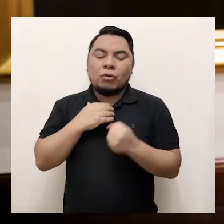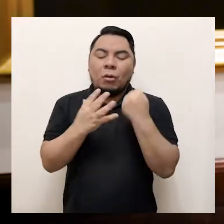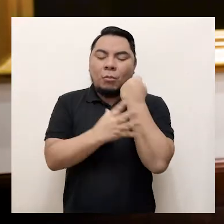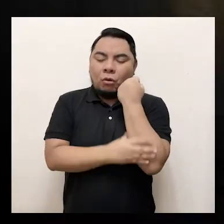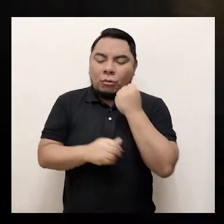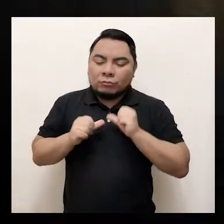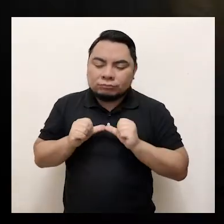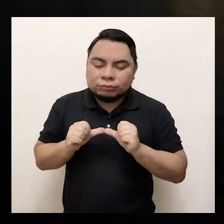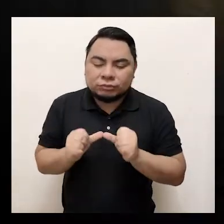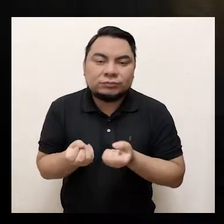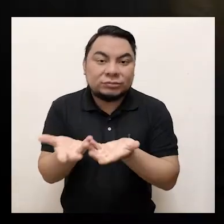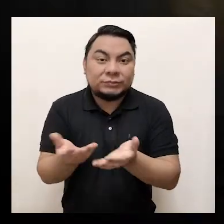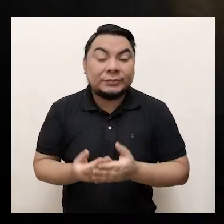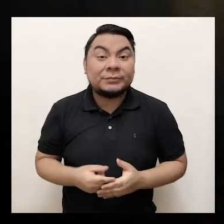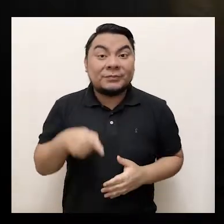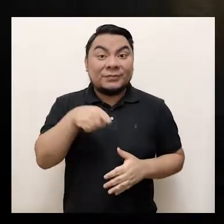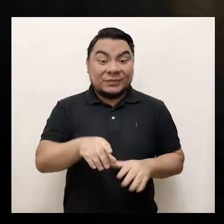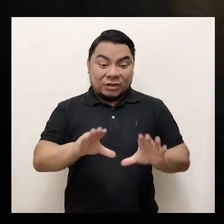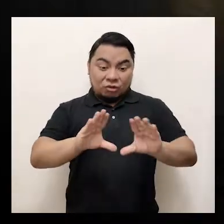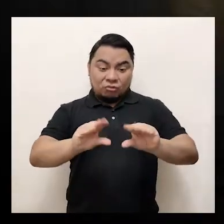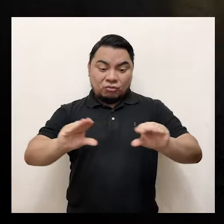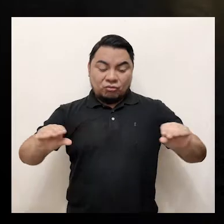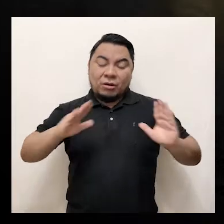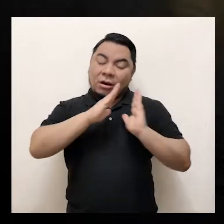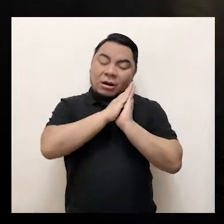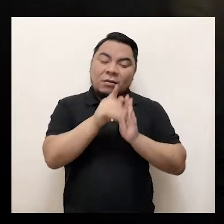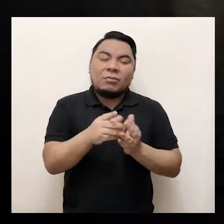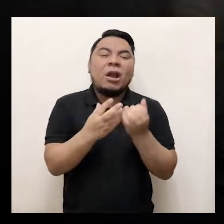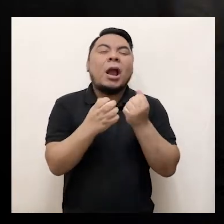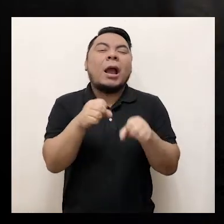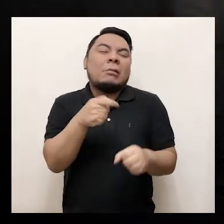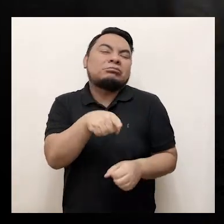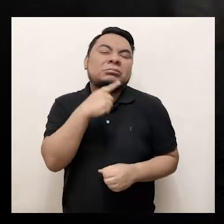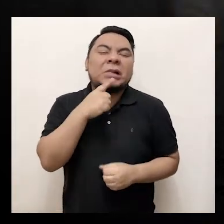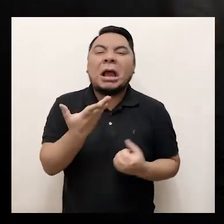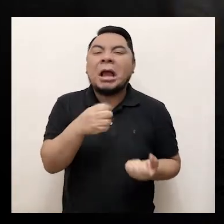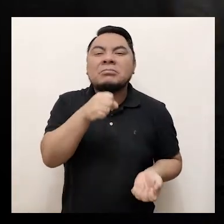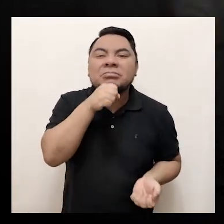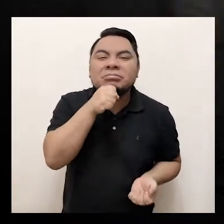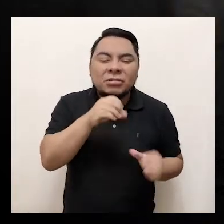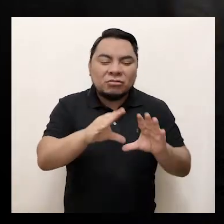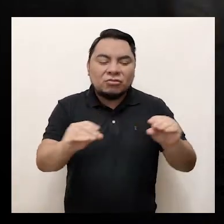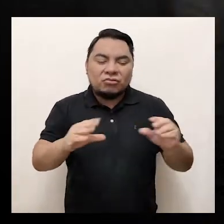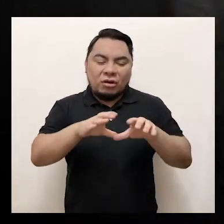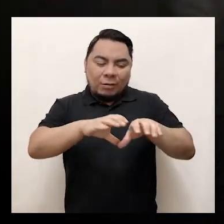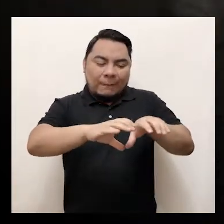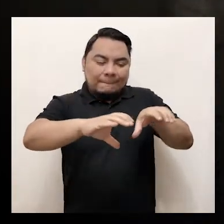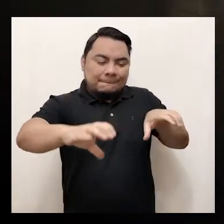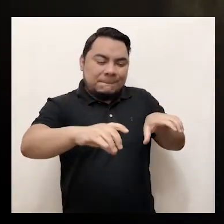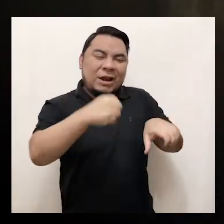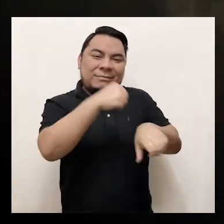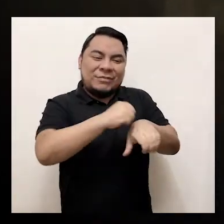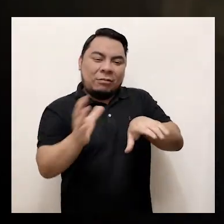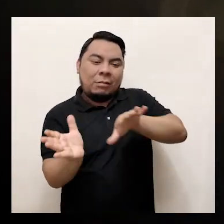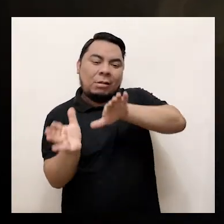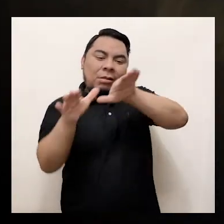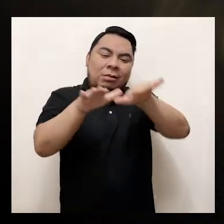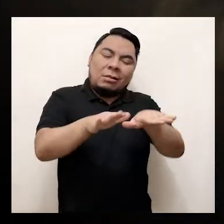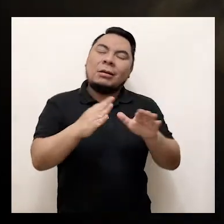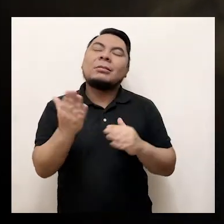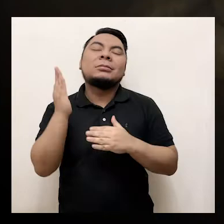la pobreza. El colchón desgastado donde yace el anciano, el tronco que soporta su almohada y lo austero de la